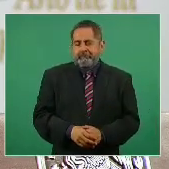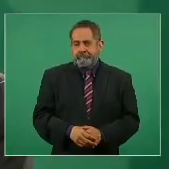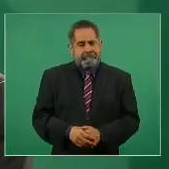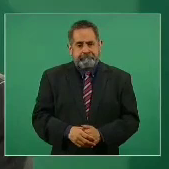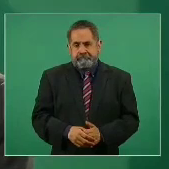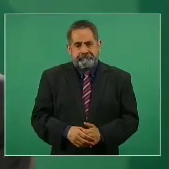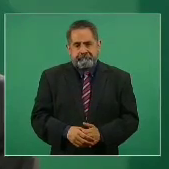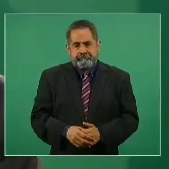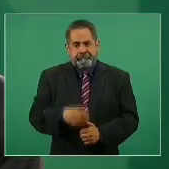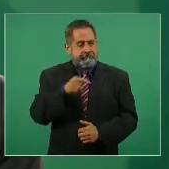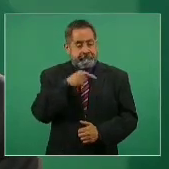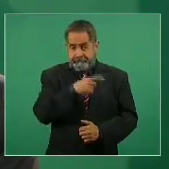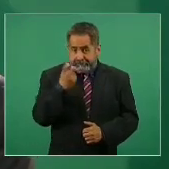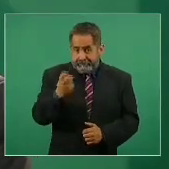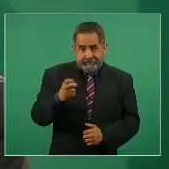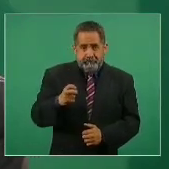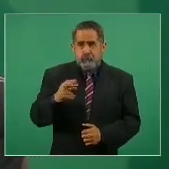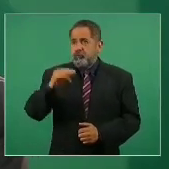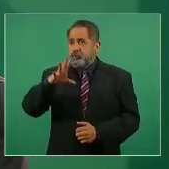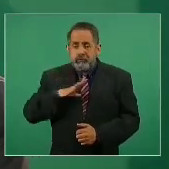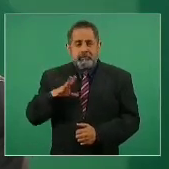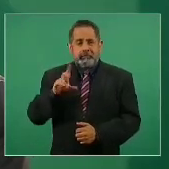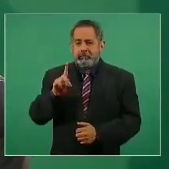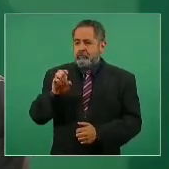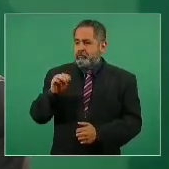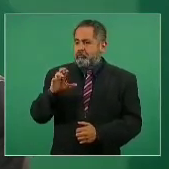Un Estado, además, antidemocrático.